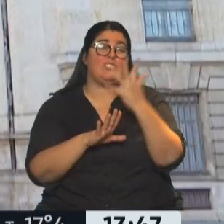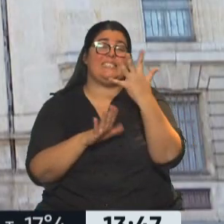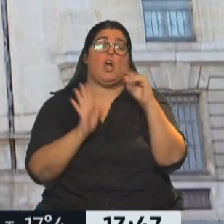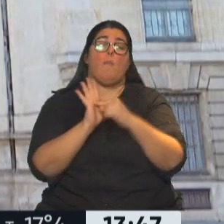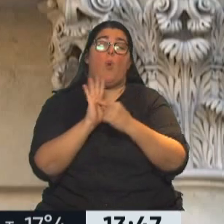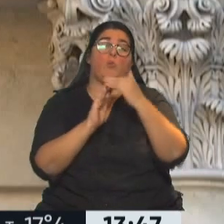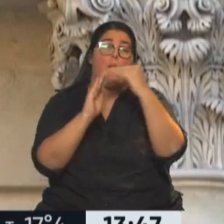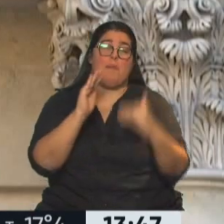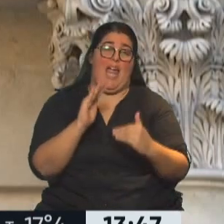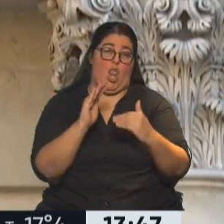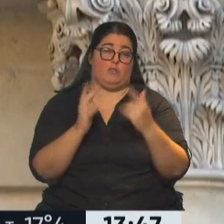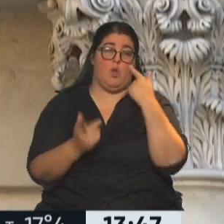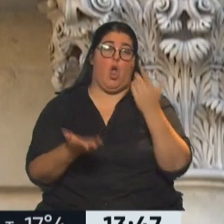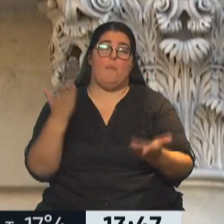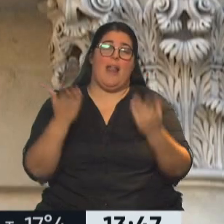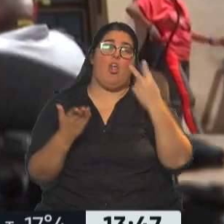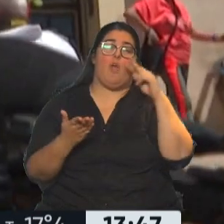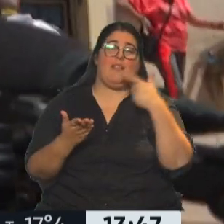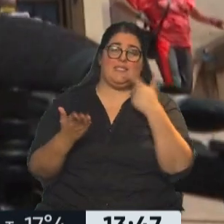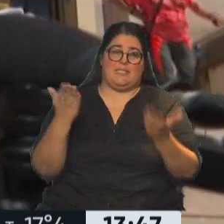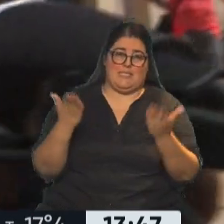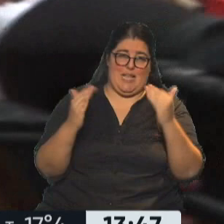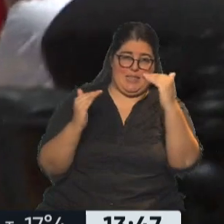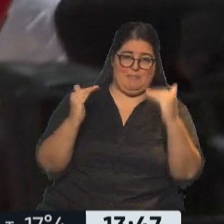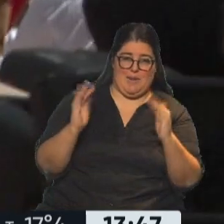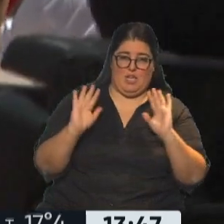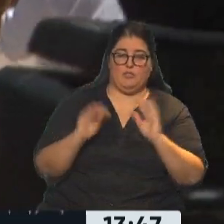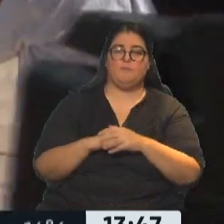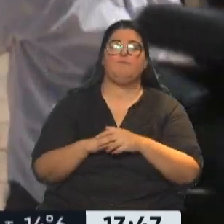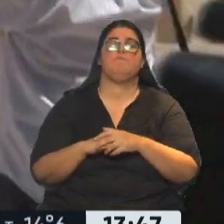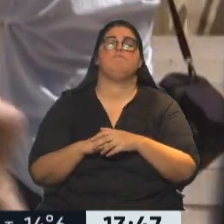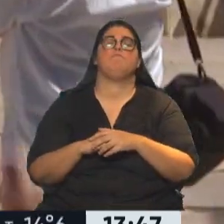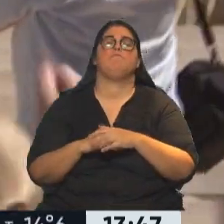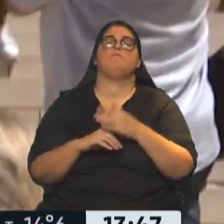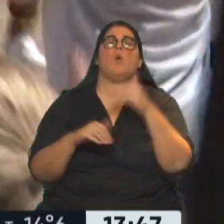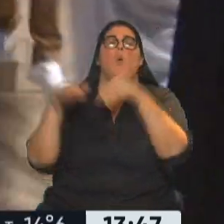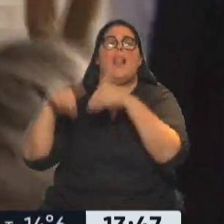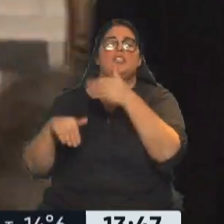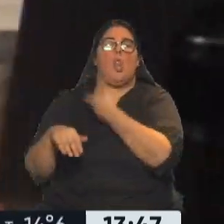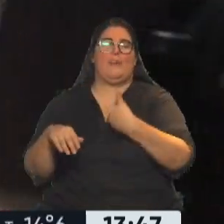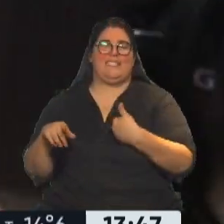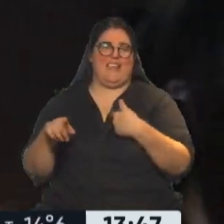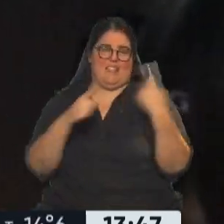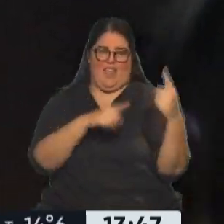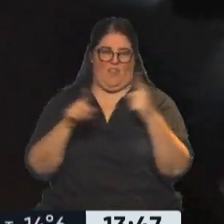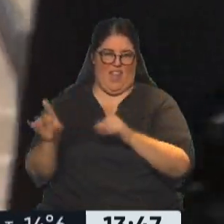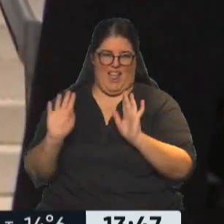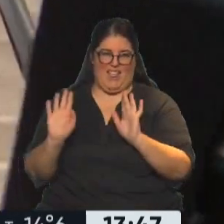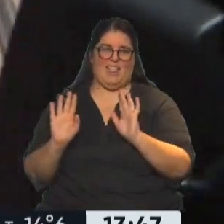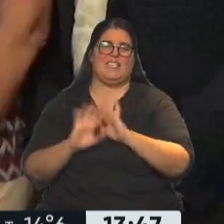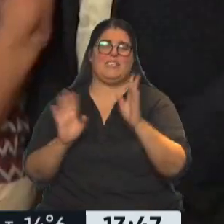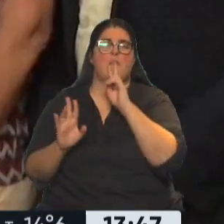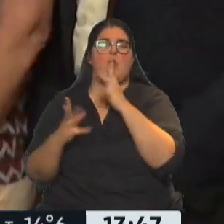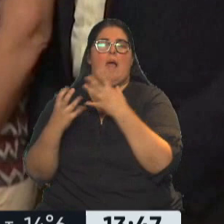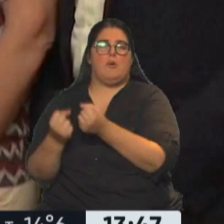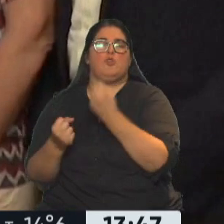las legislativas de 2017. A diferencia de las presidenciales, en las que Marine Le Pen obtuvo el 41% de los